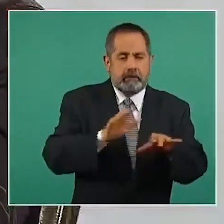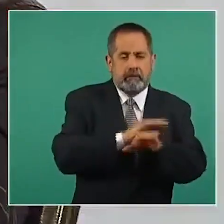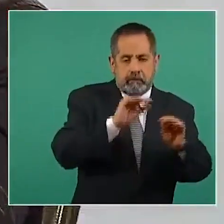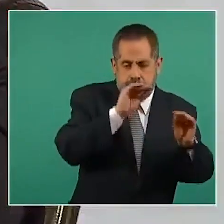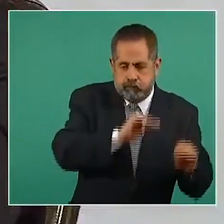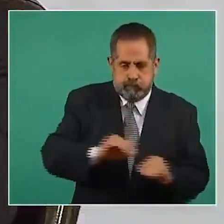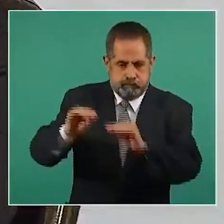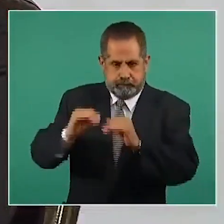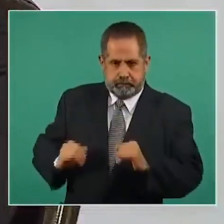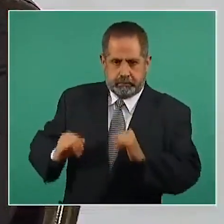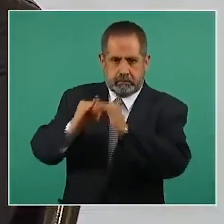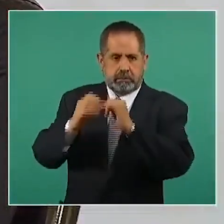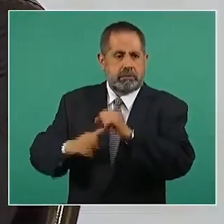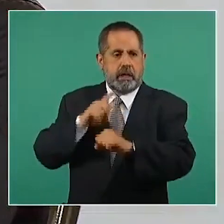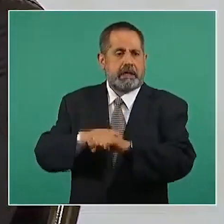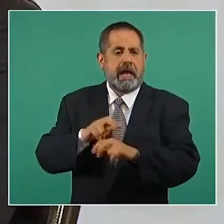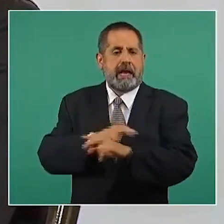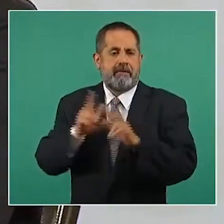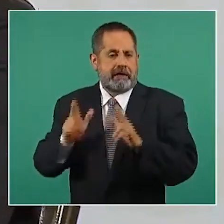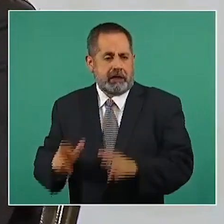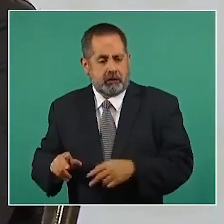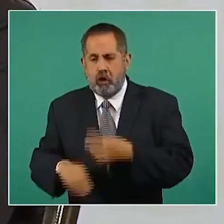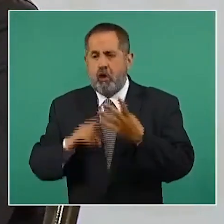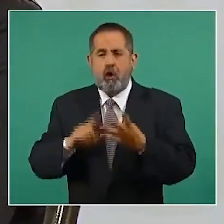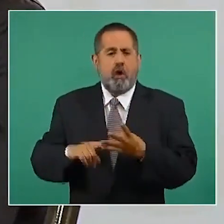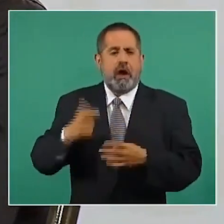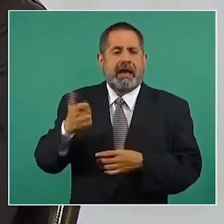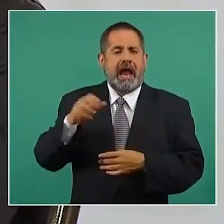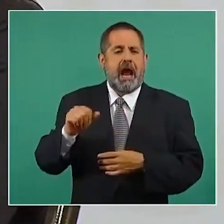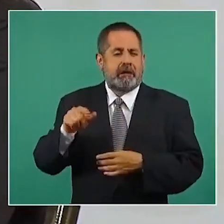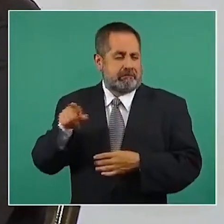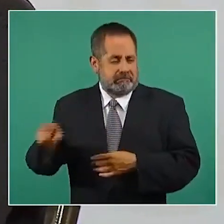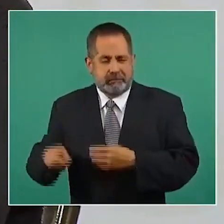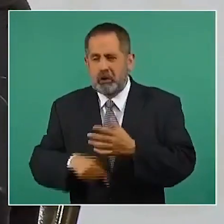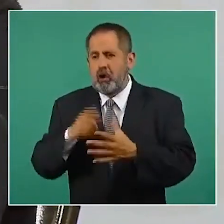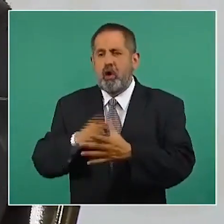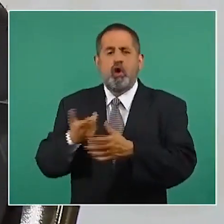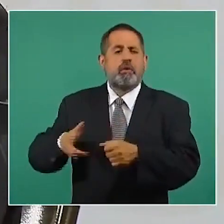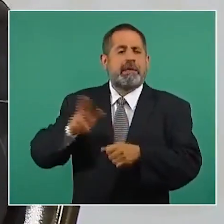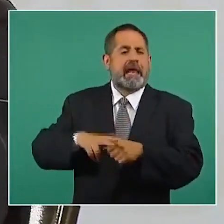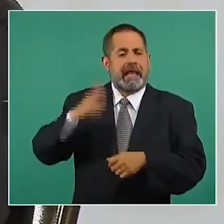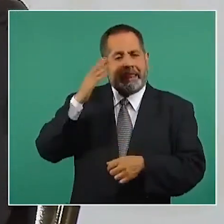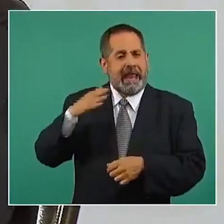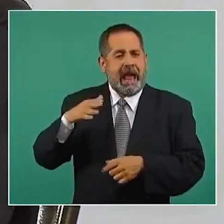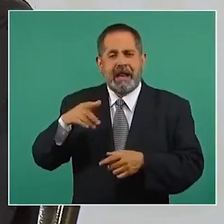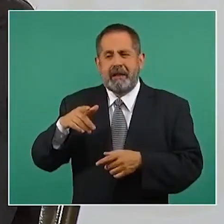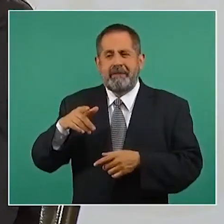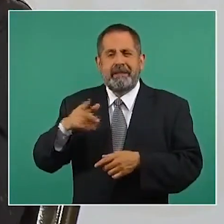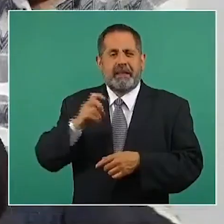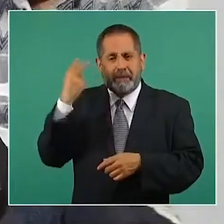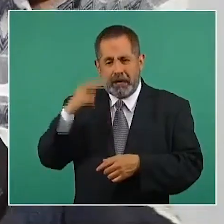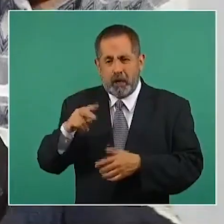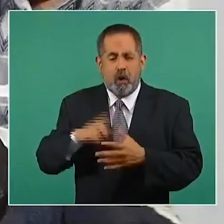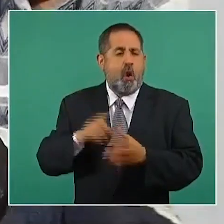al Instituto Nacional de Rehabilitación o al Hospital G.A. González o a los hospitales generales de referencia, el General de